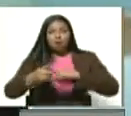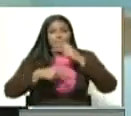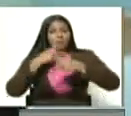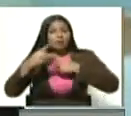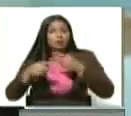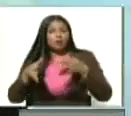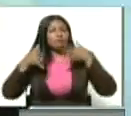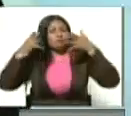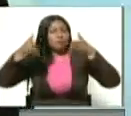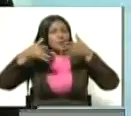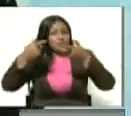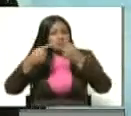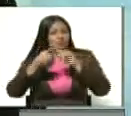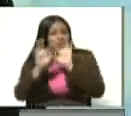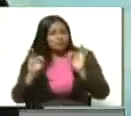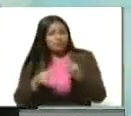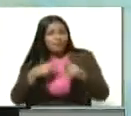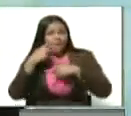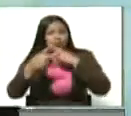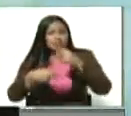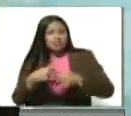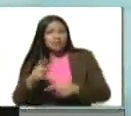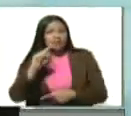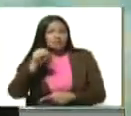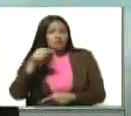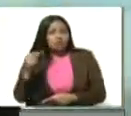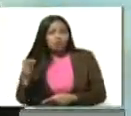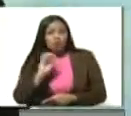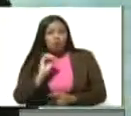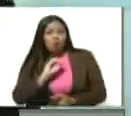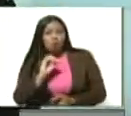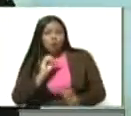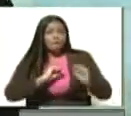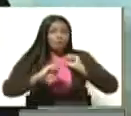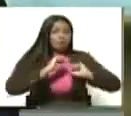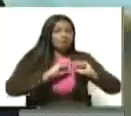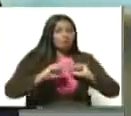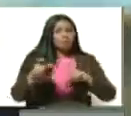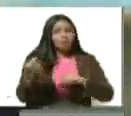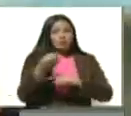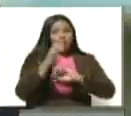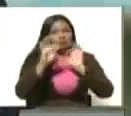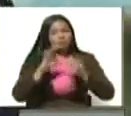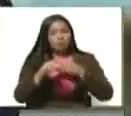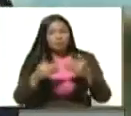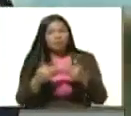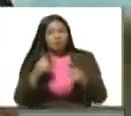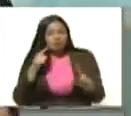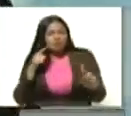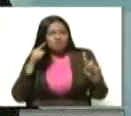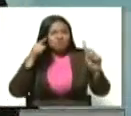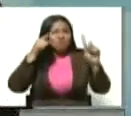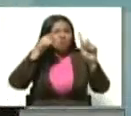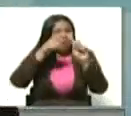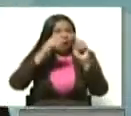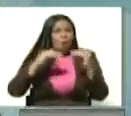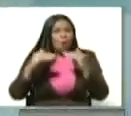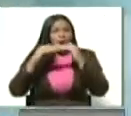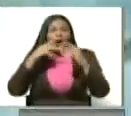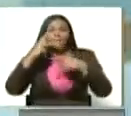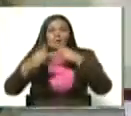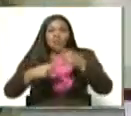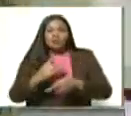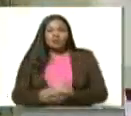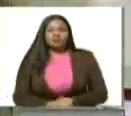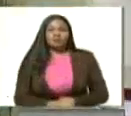movimiento formado por diferentes actores políticos, o es un movimiento que en sí no busca alcanzar un estatus político?